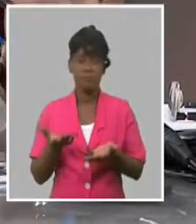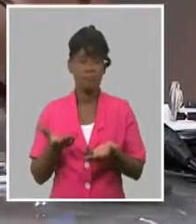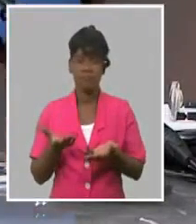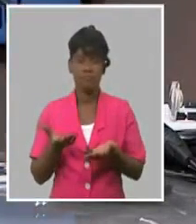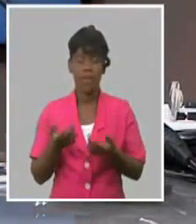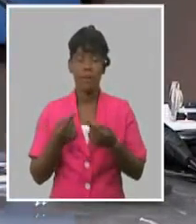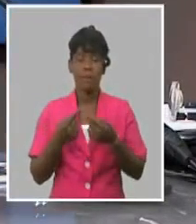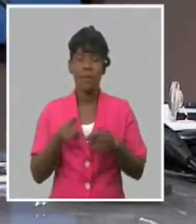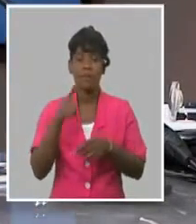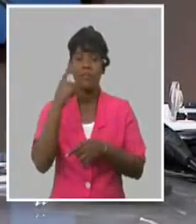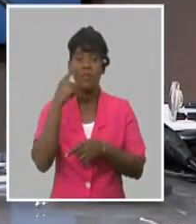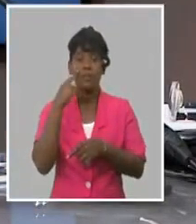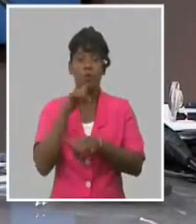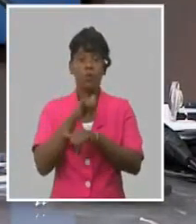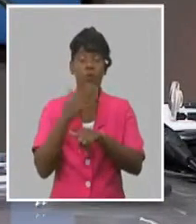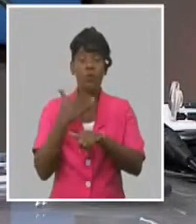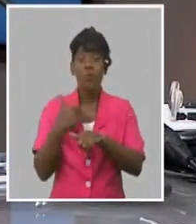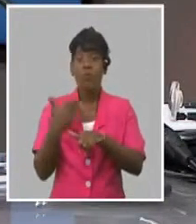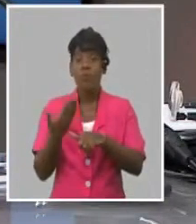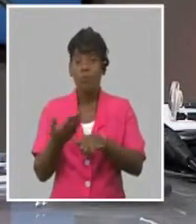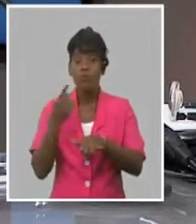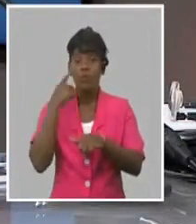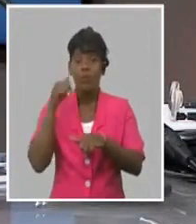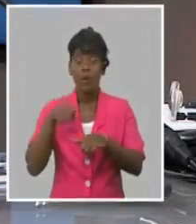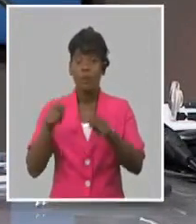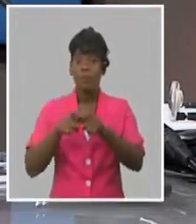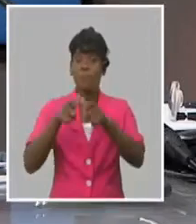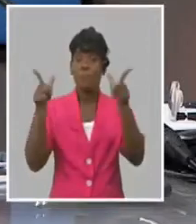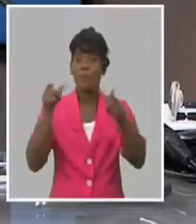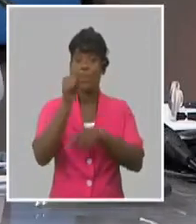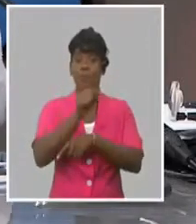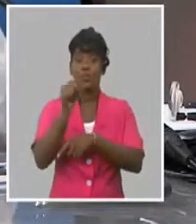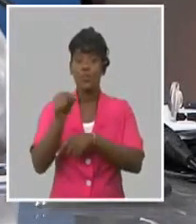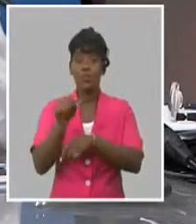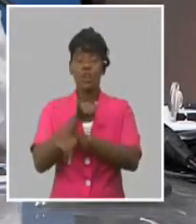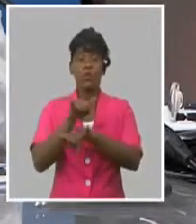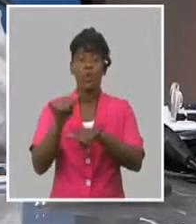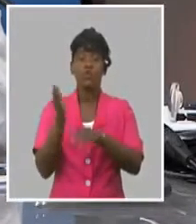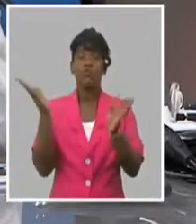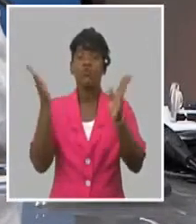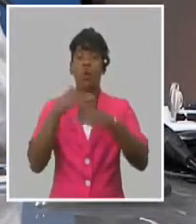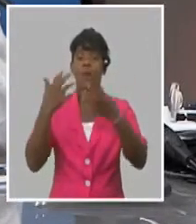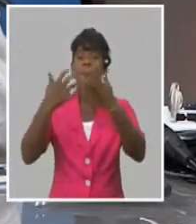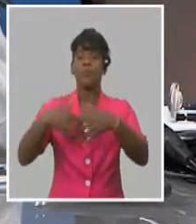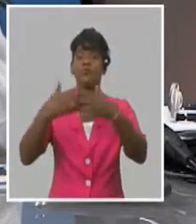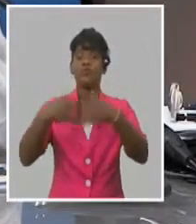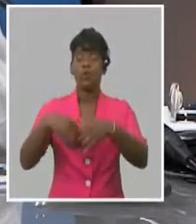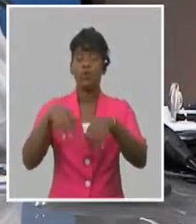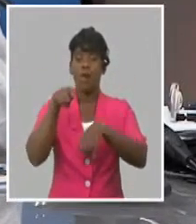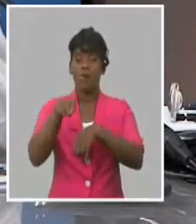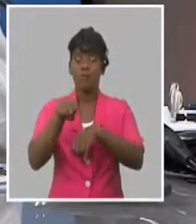es cuando eso tiene un carácter masivo que no estimula la productividad del trabajo.